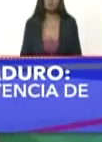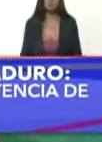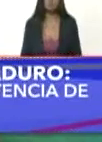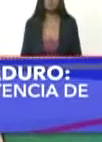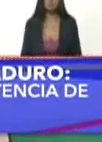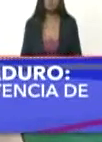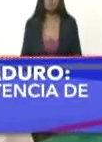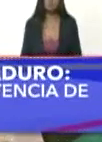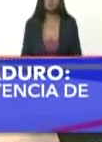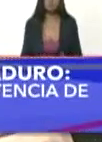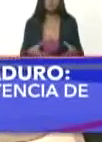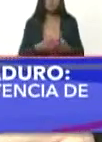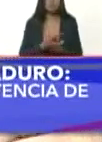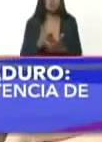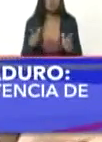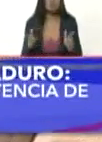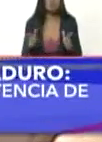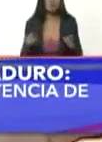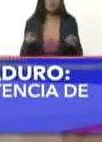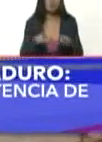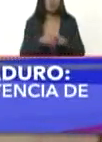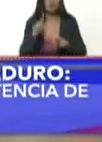Y la generación de libertadores,